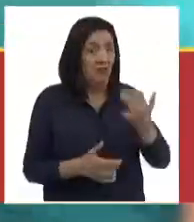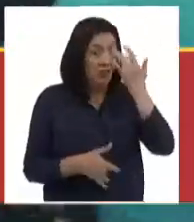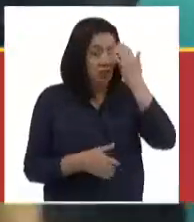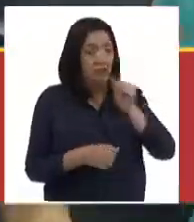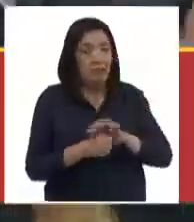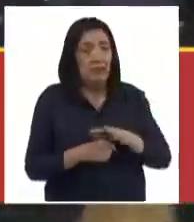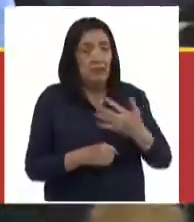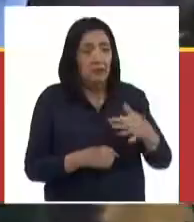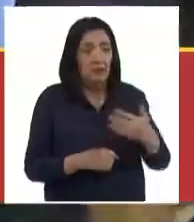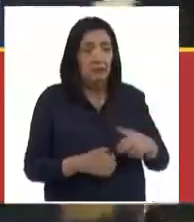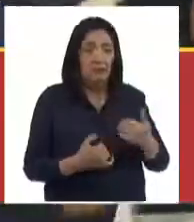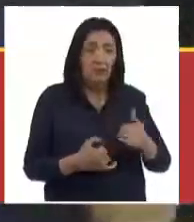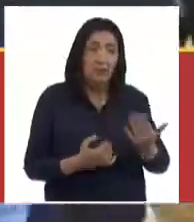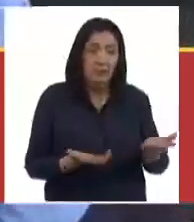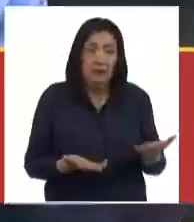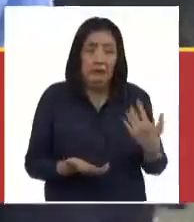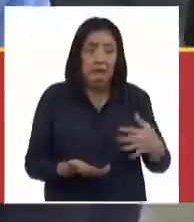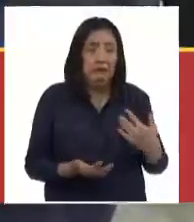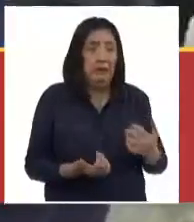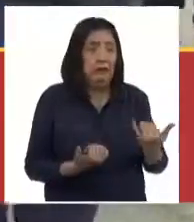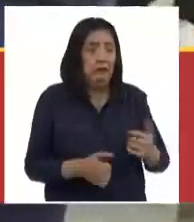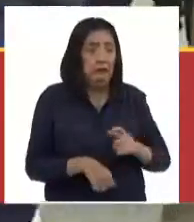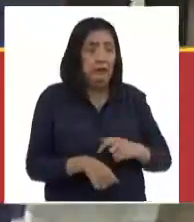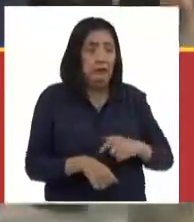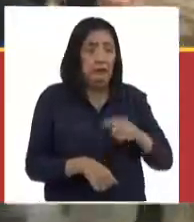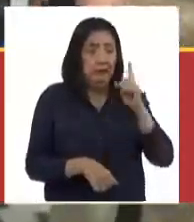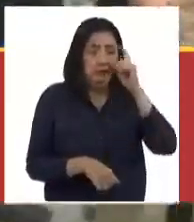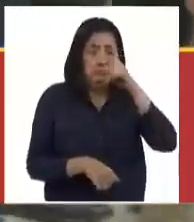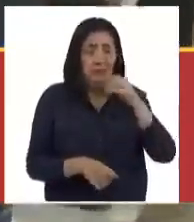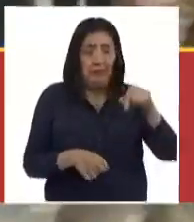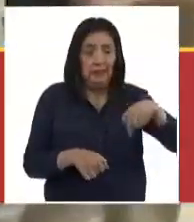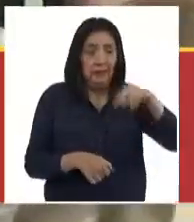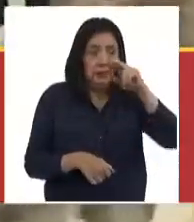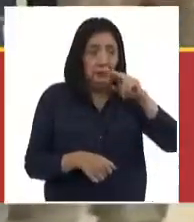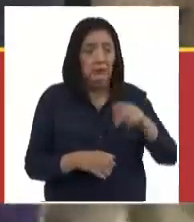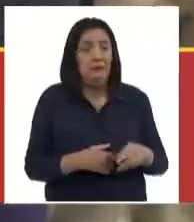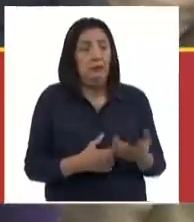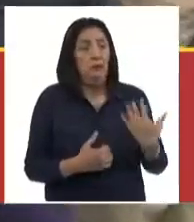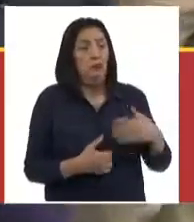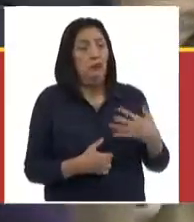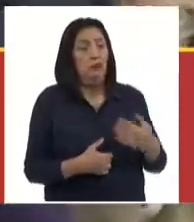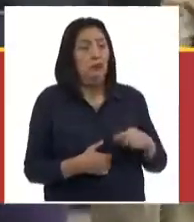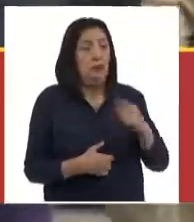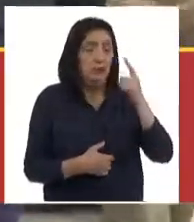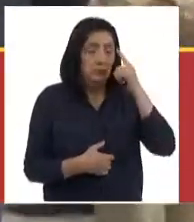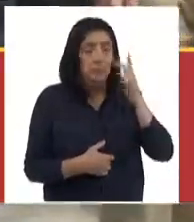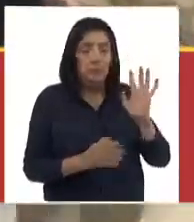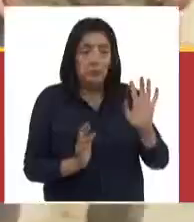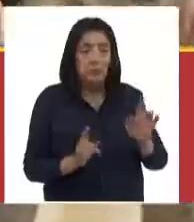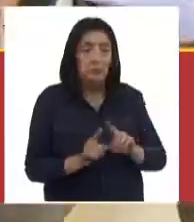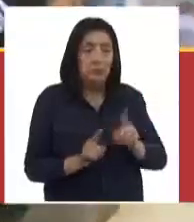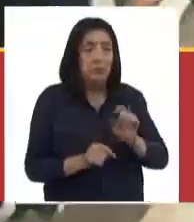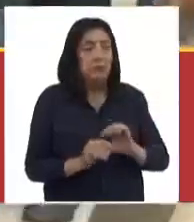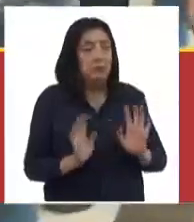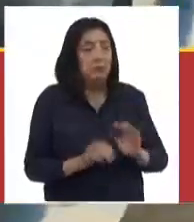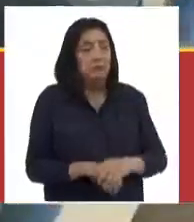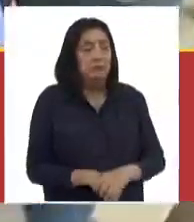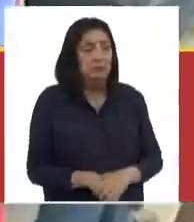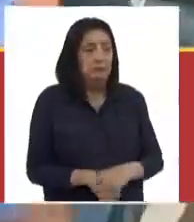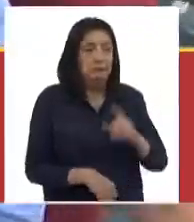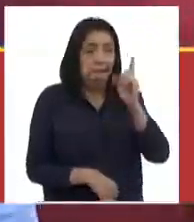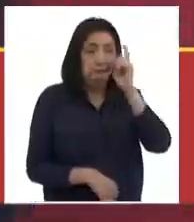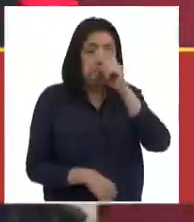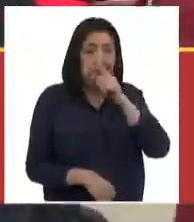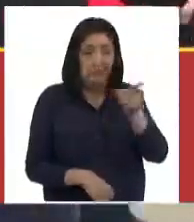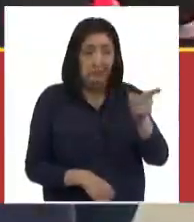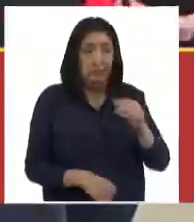que todavía vivimos. Estamos en el momento más crítico en nuestro país y es algo que tenemos que considerar. Además, Jorge,